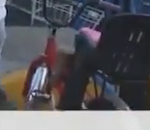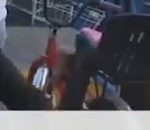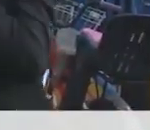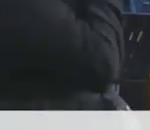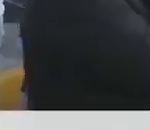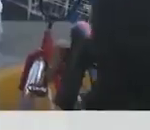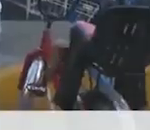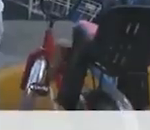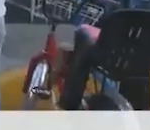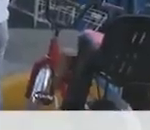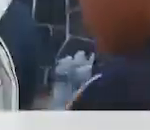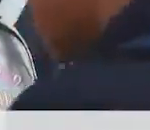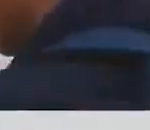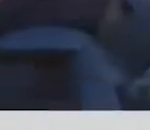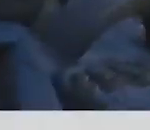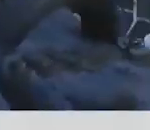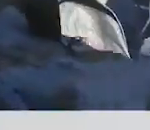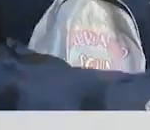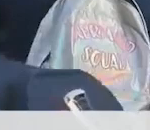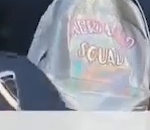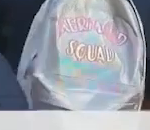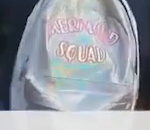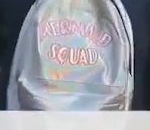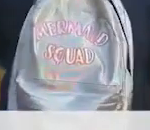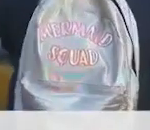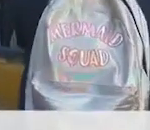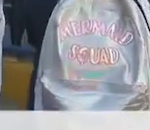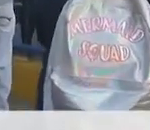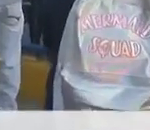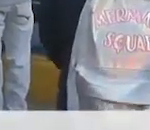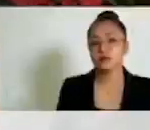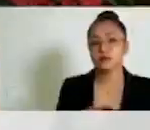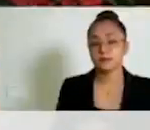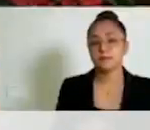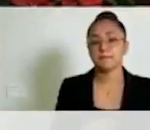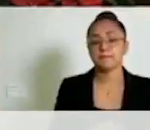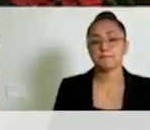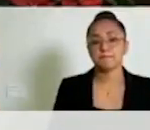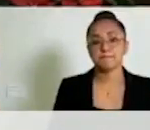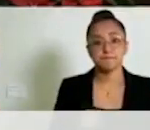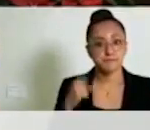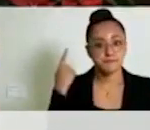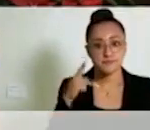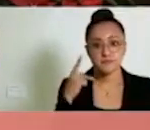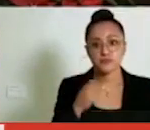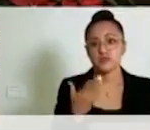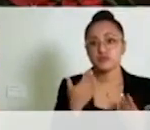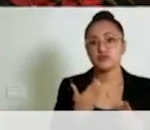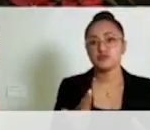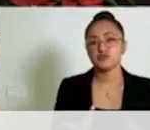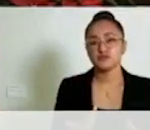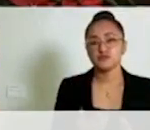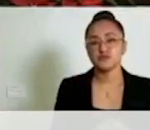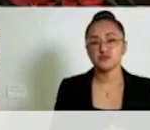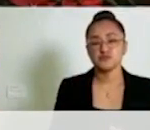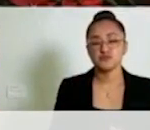presenciales en el corto plazo. ¿Cómo sucederá en Jalisco a partir de enero? Puebla no tiene condiciones